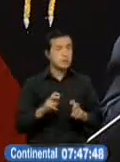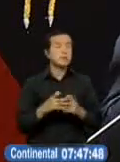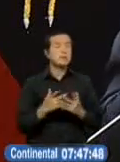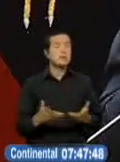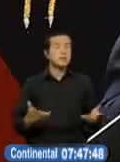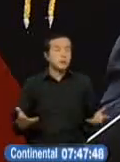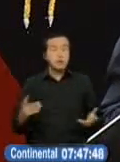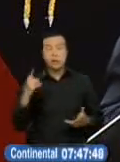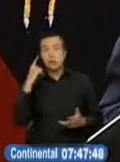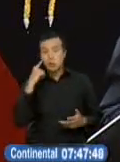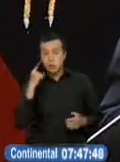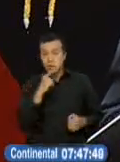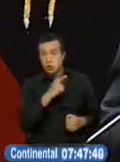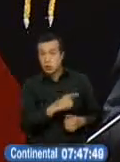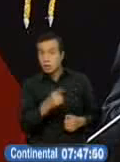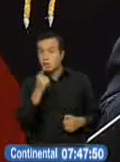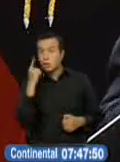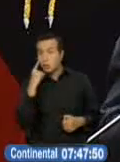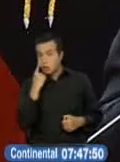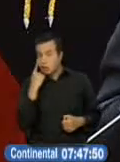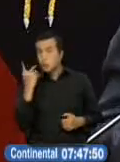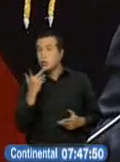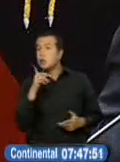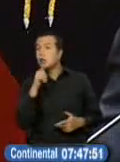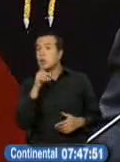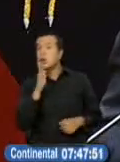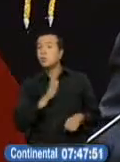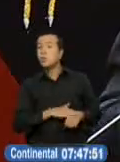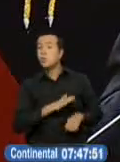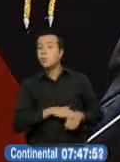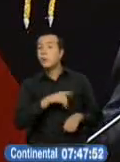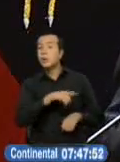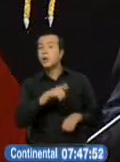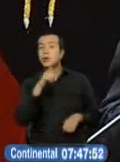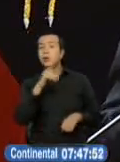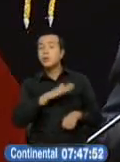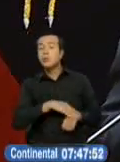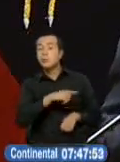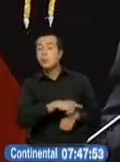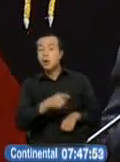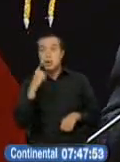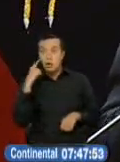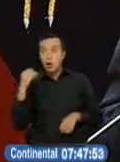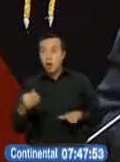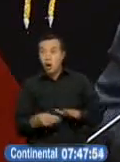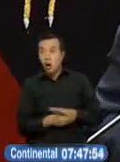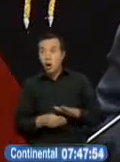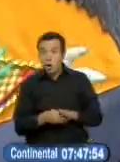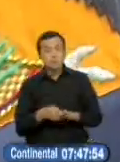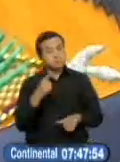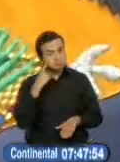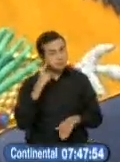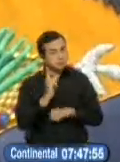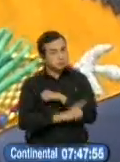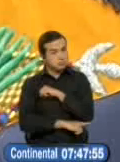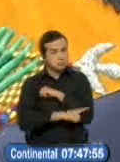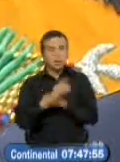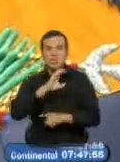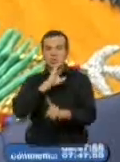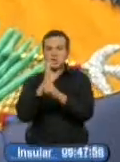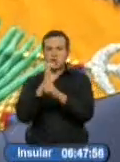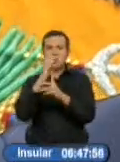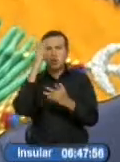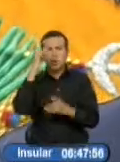e identificar los responsables de cualquier presunto ilícito. Criticó a los